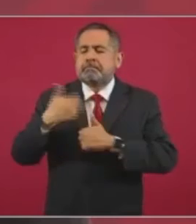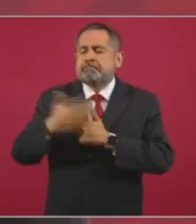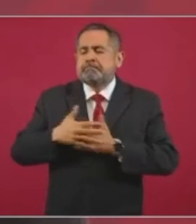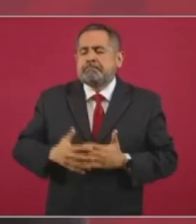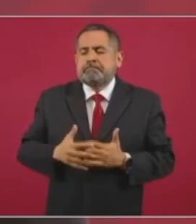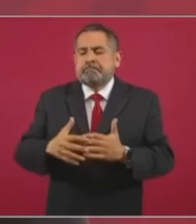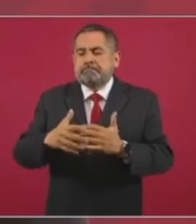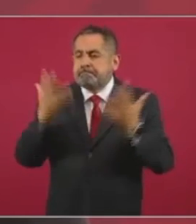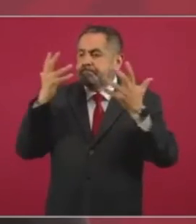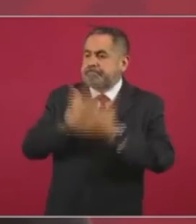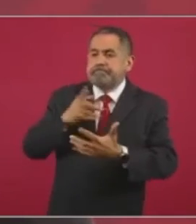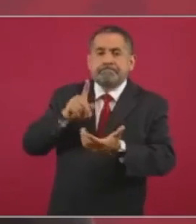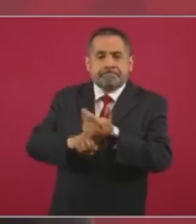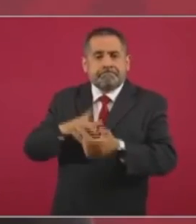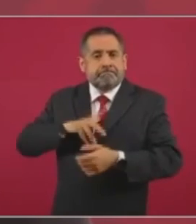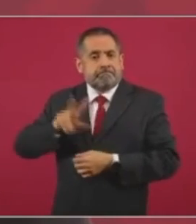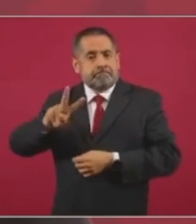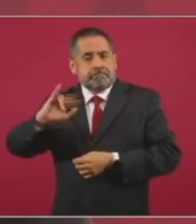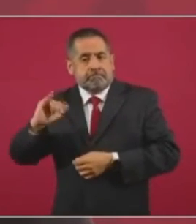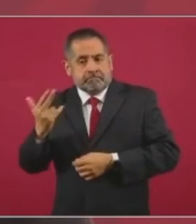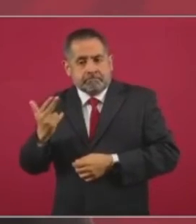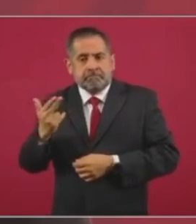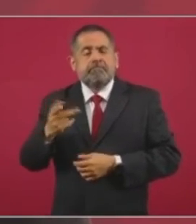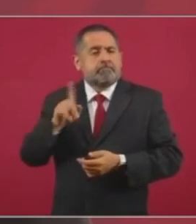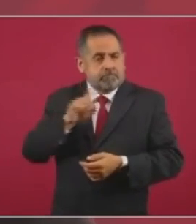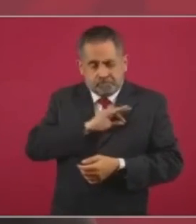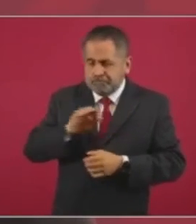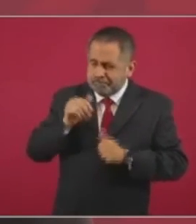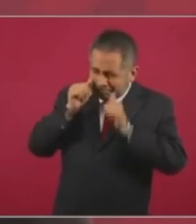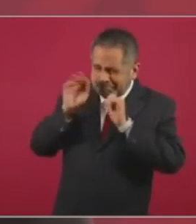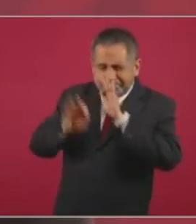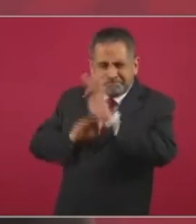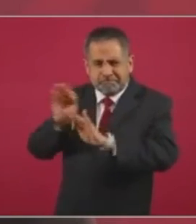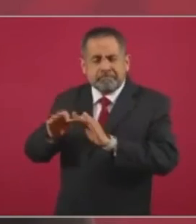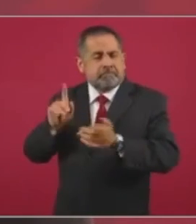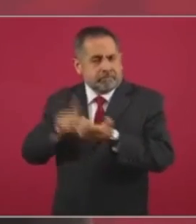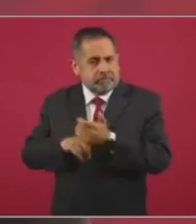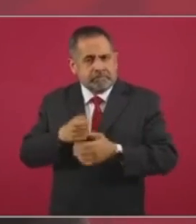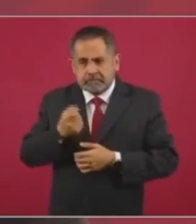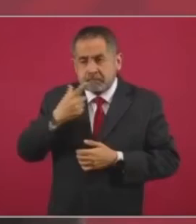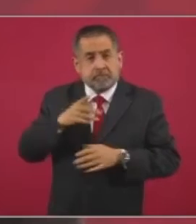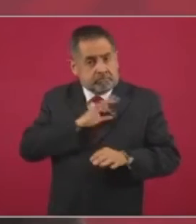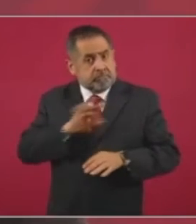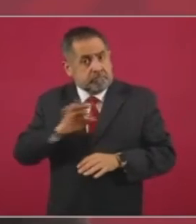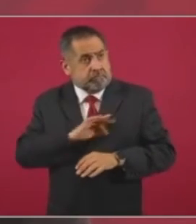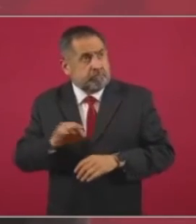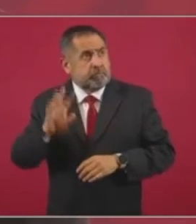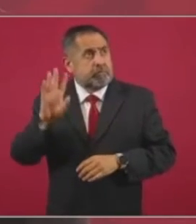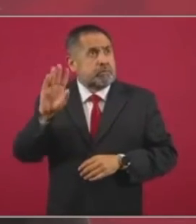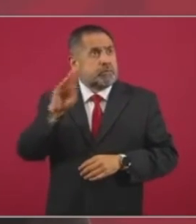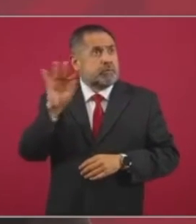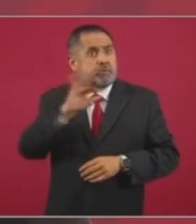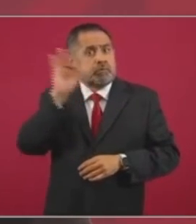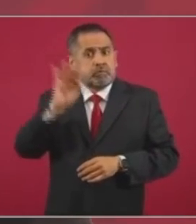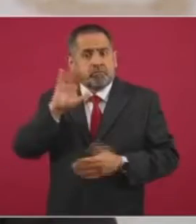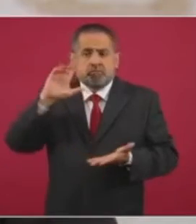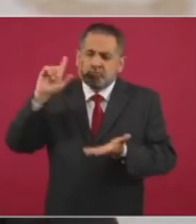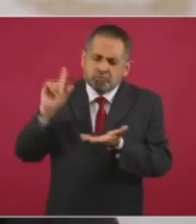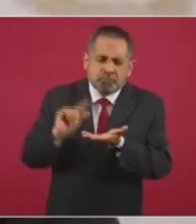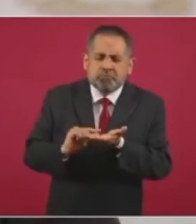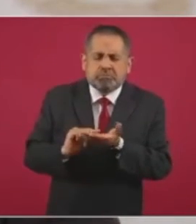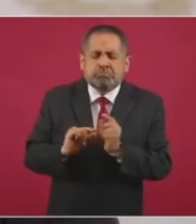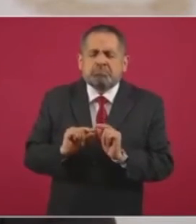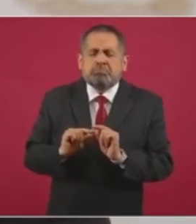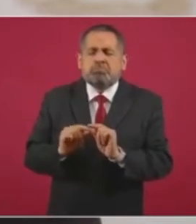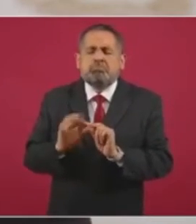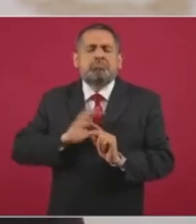mujer viviendo con VIH, y que esto va a disminuir significativamente, 95%, el riesgo de transmisión